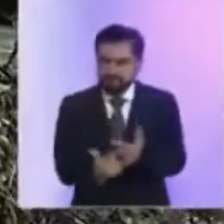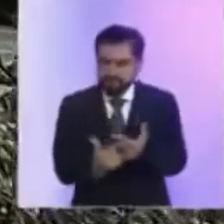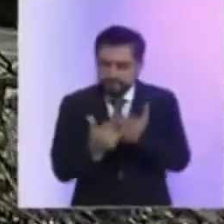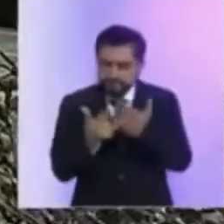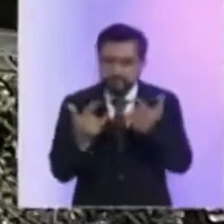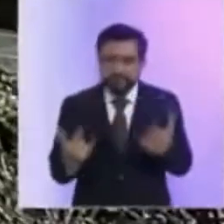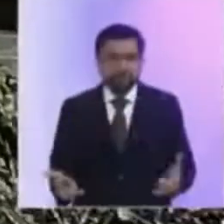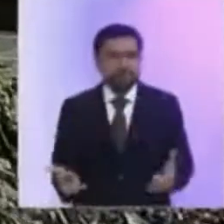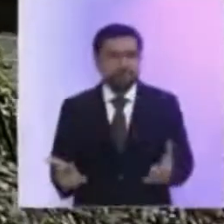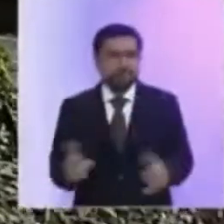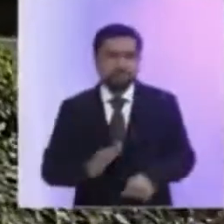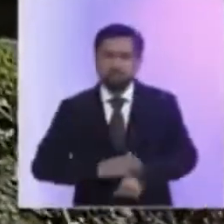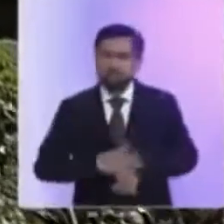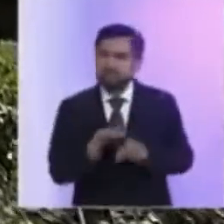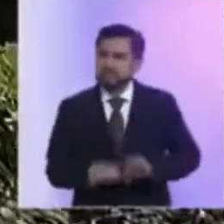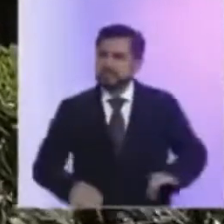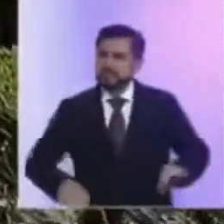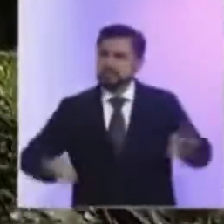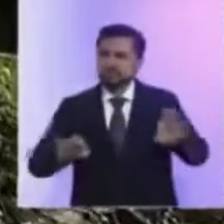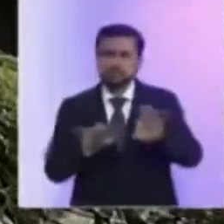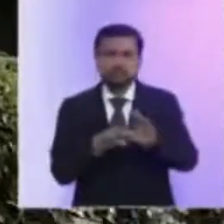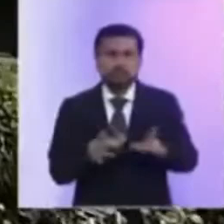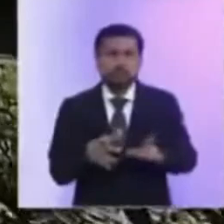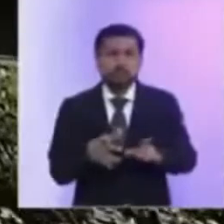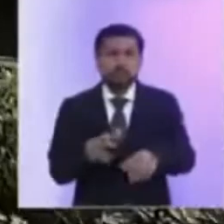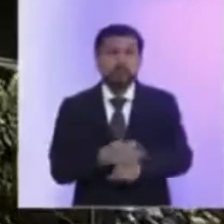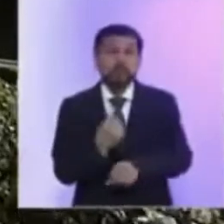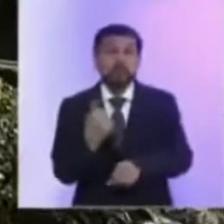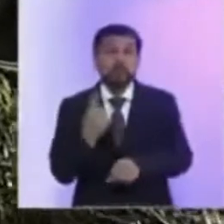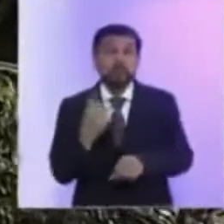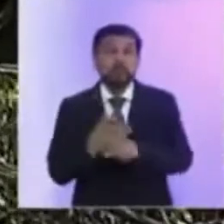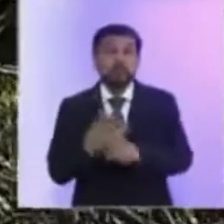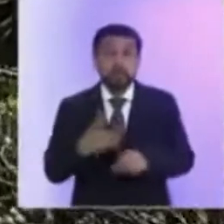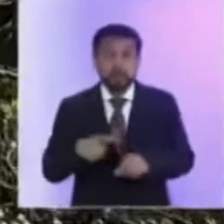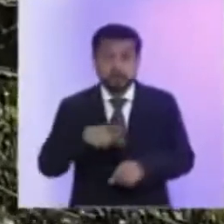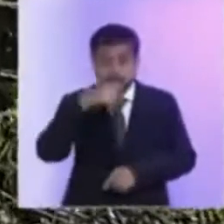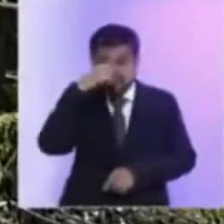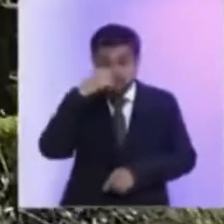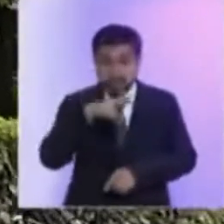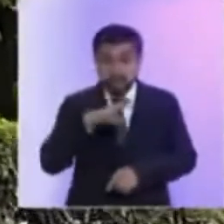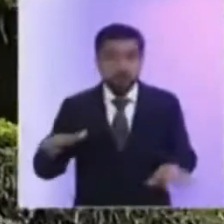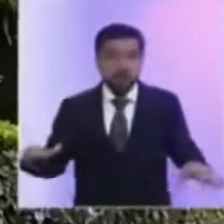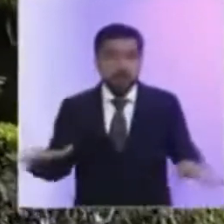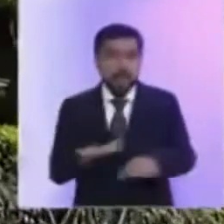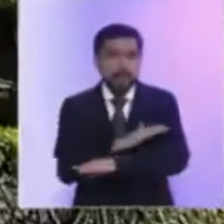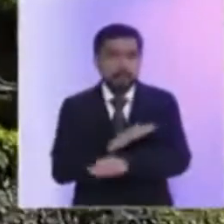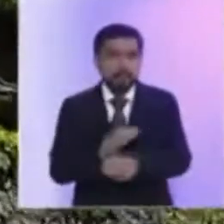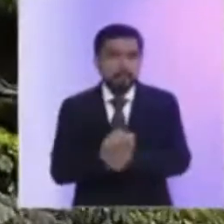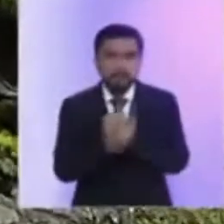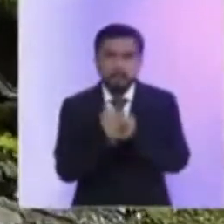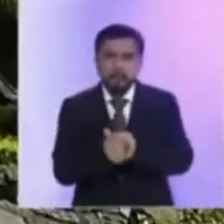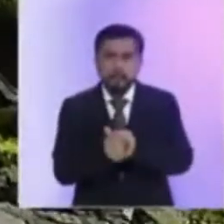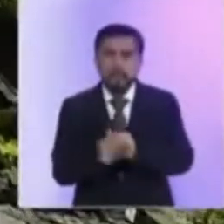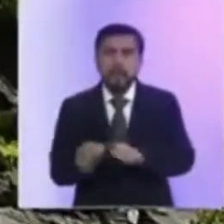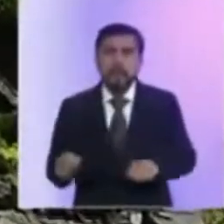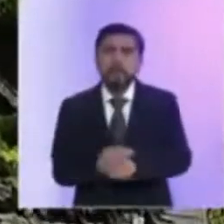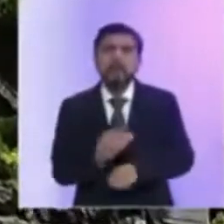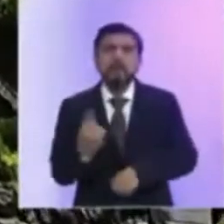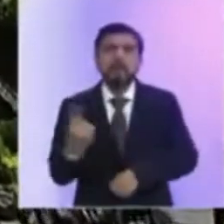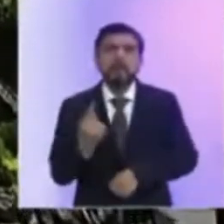fecha, porque México cambia de muchas maneras y sobre todo cambia para las mujeres. Se